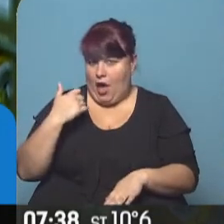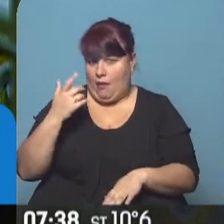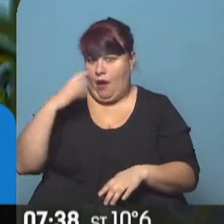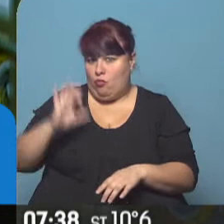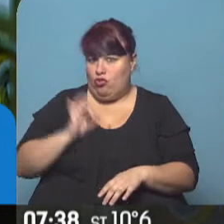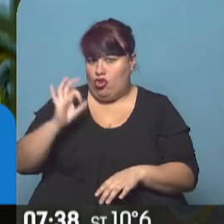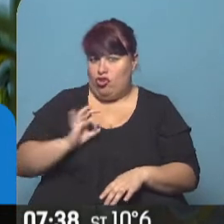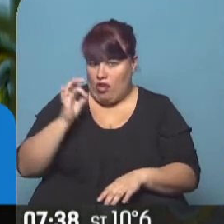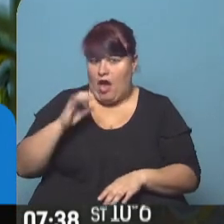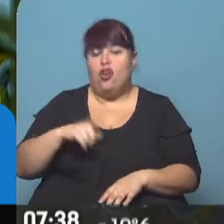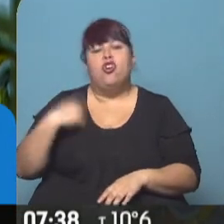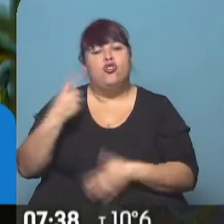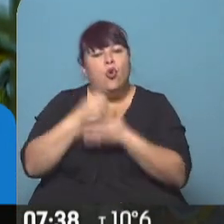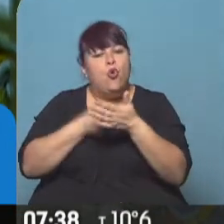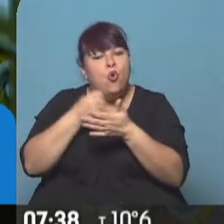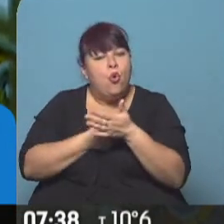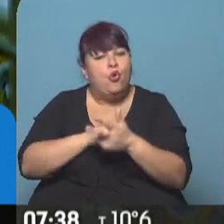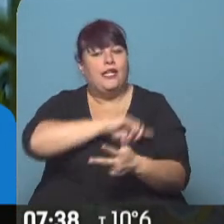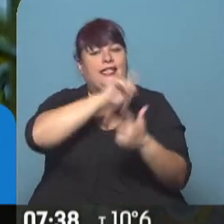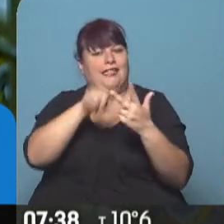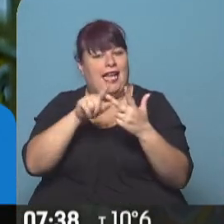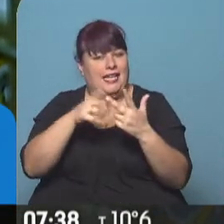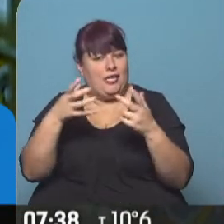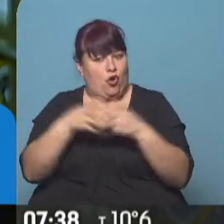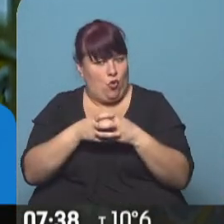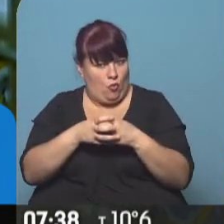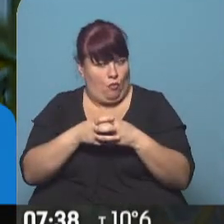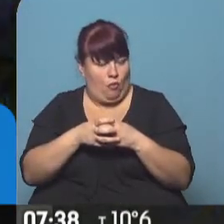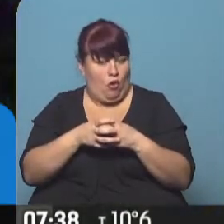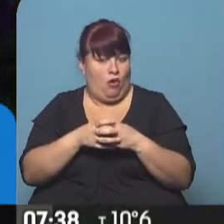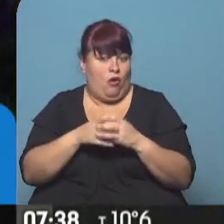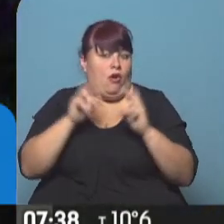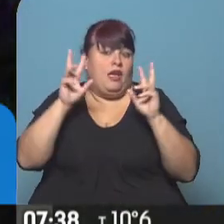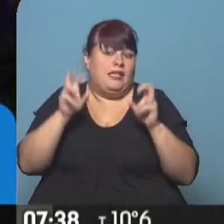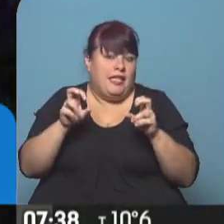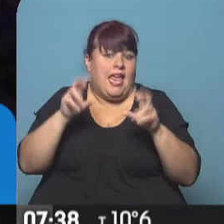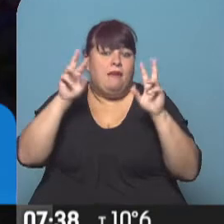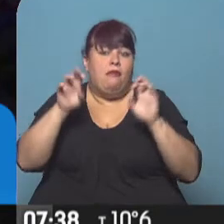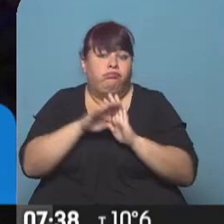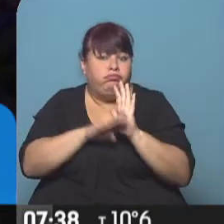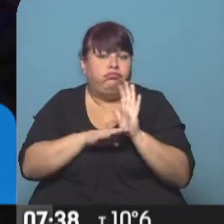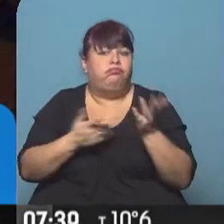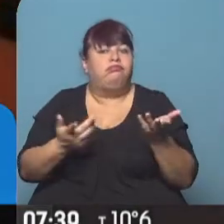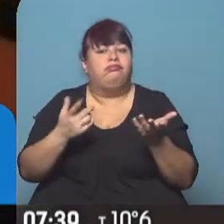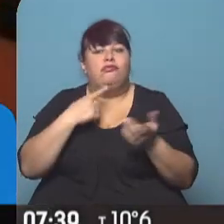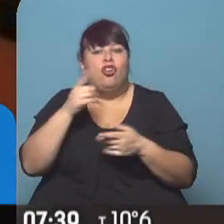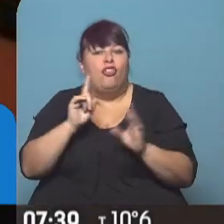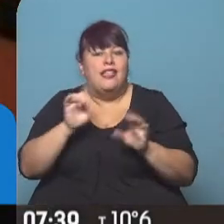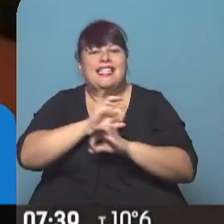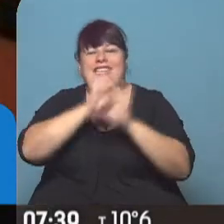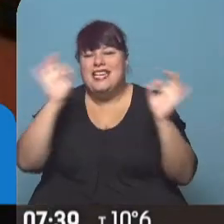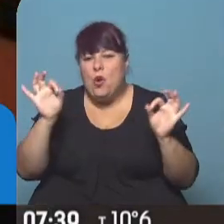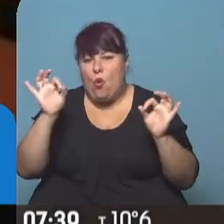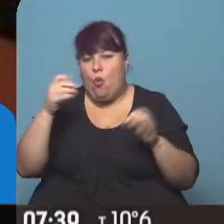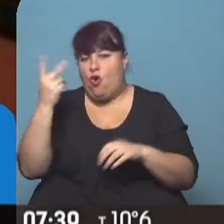estos años. Nosotros luchamos por un tercer espacio, con causas, con contenidos, que no los expresa ninguno